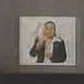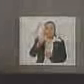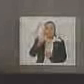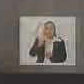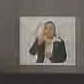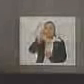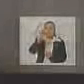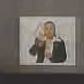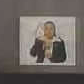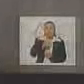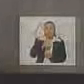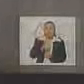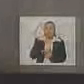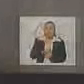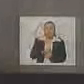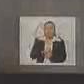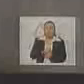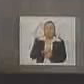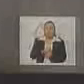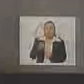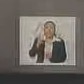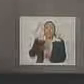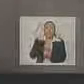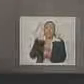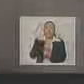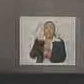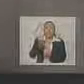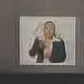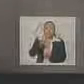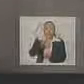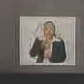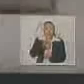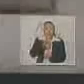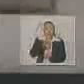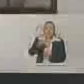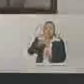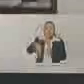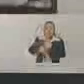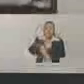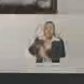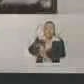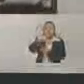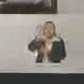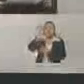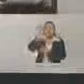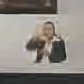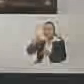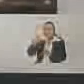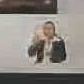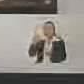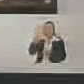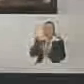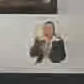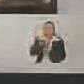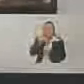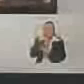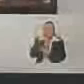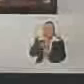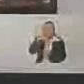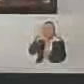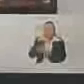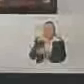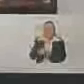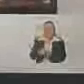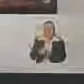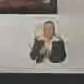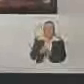www.iedf.org.mx. Previo al inicio del debate, se sortearon el orden de aparición de las y los candidatos para el mensaje inicial, de igual